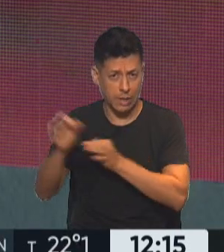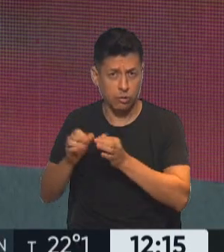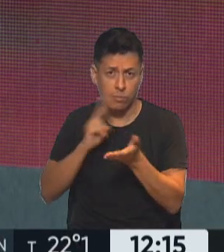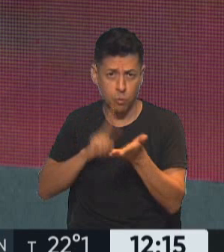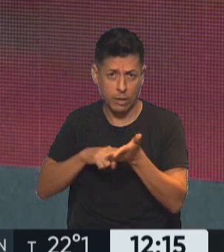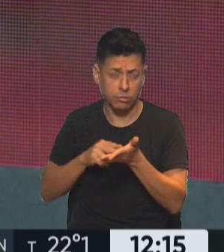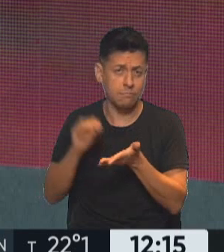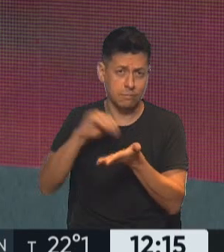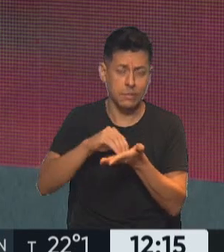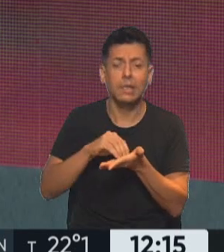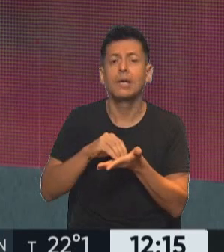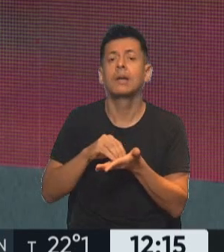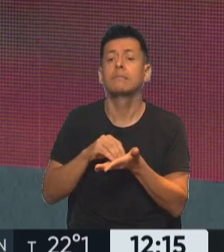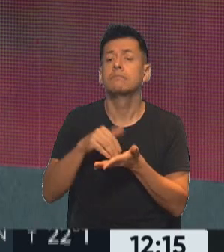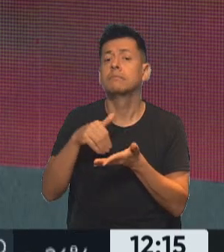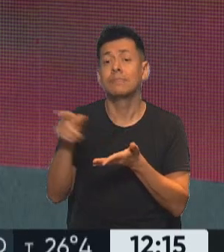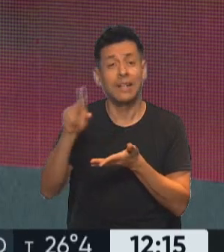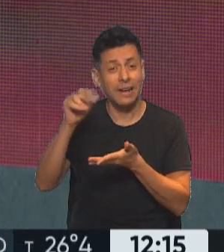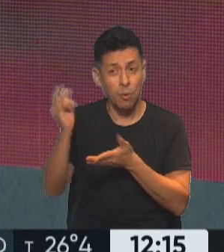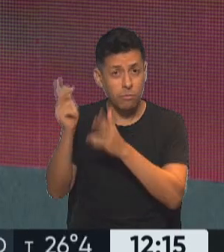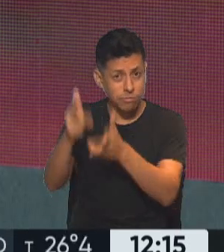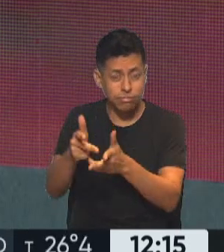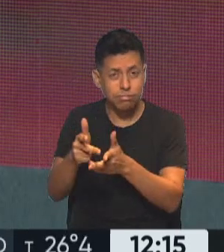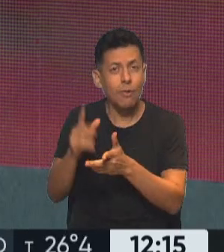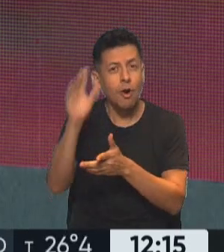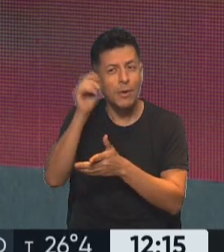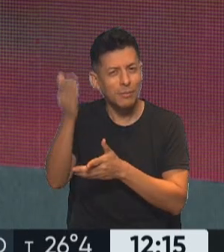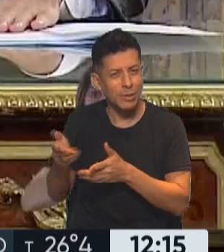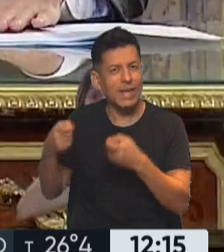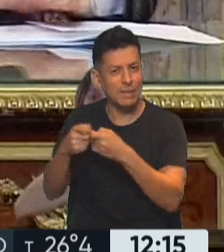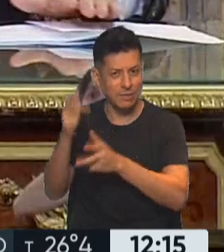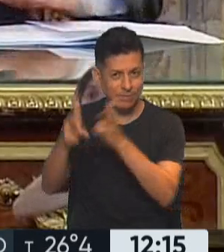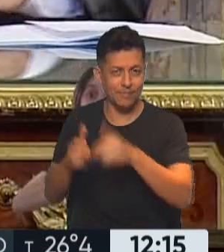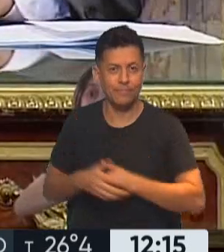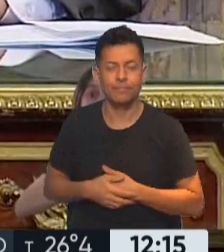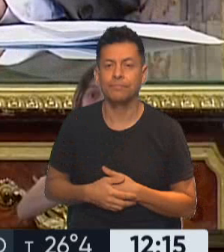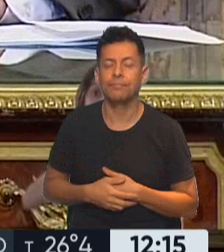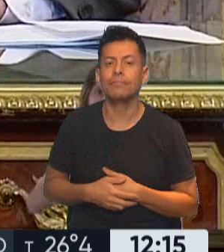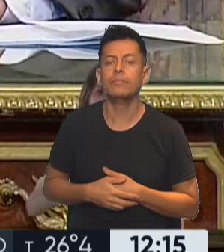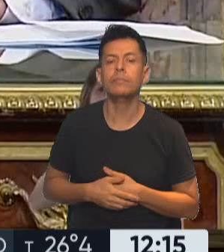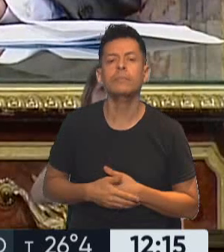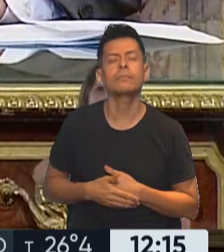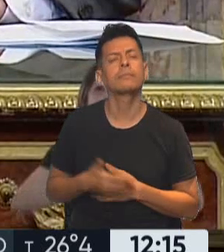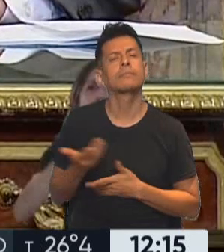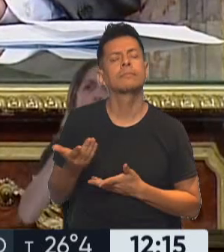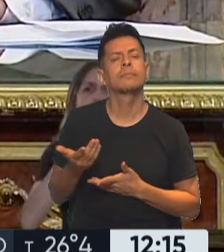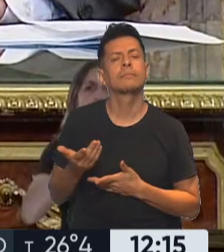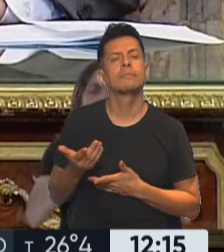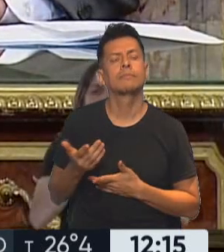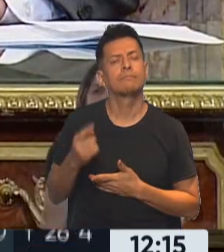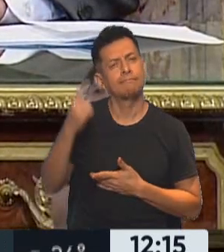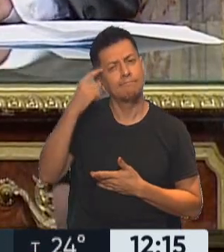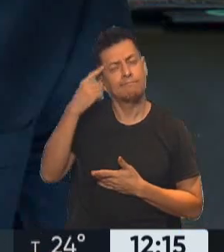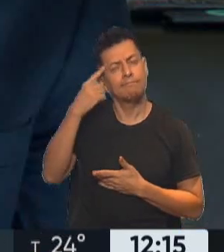los alcances que recién señalaba Raúl de la Torre y la opinión de este empresario. Cuando lo miramos desde la